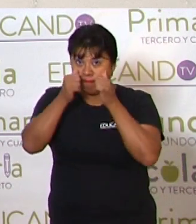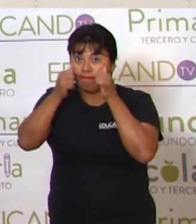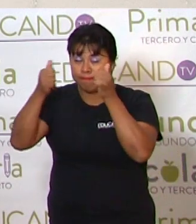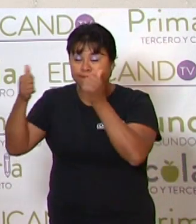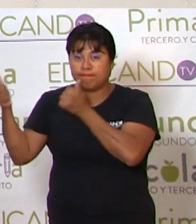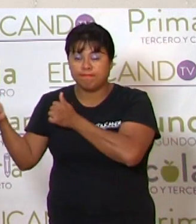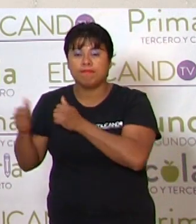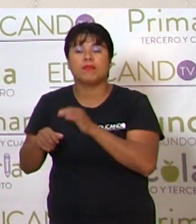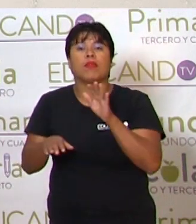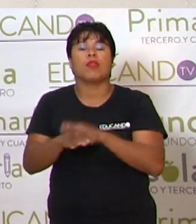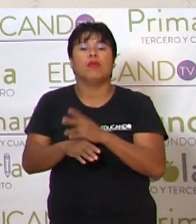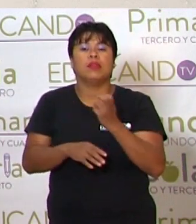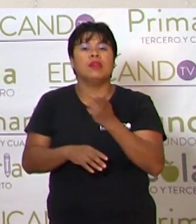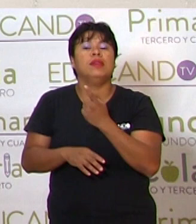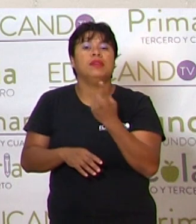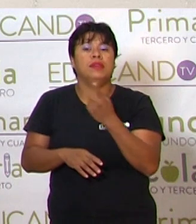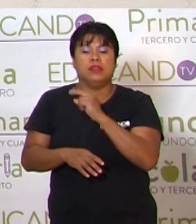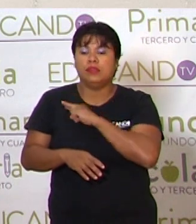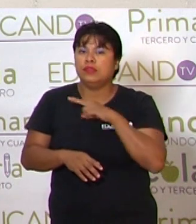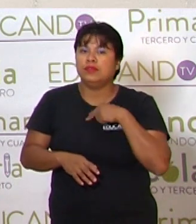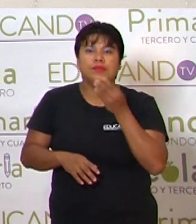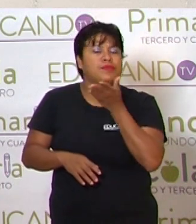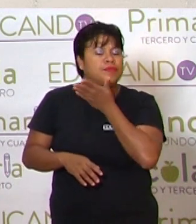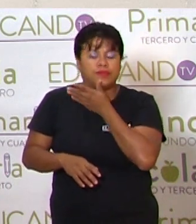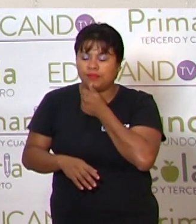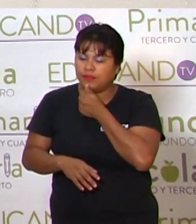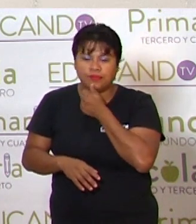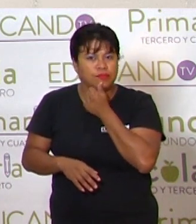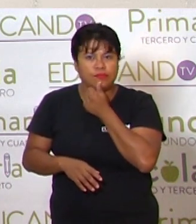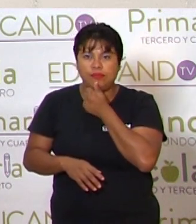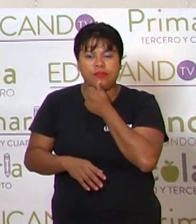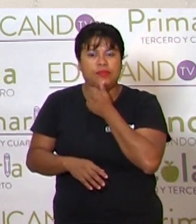Mucha atención, porque no podemos